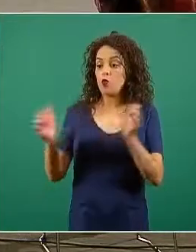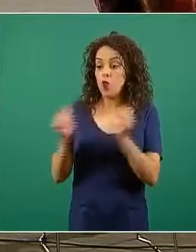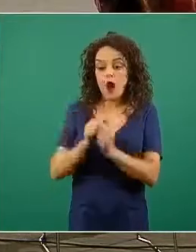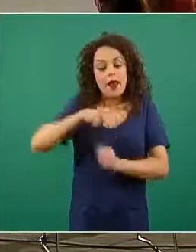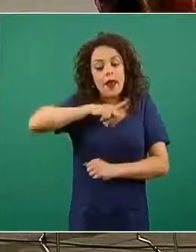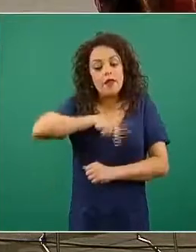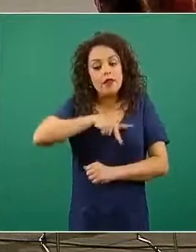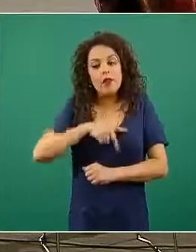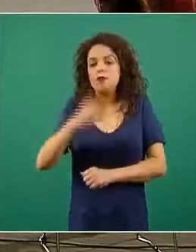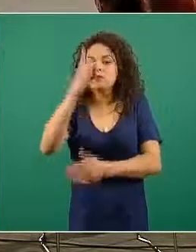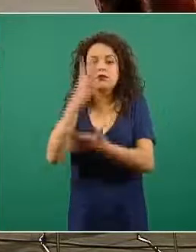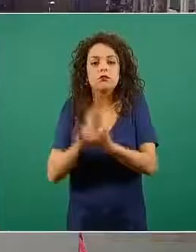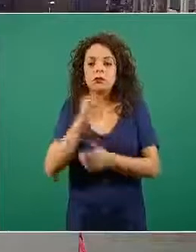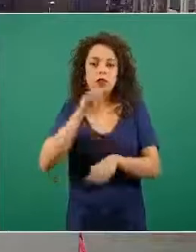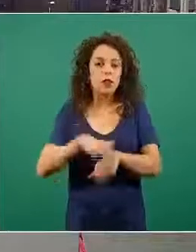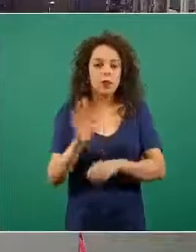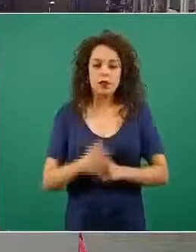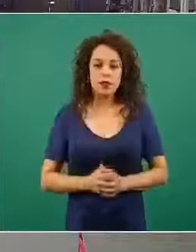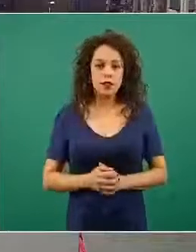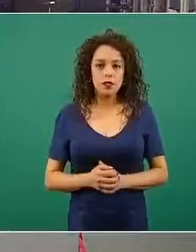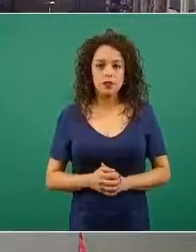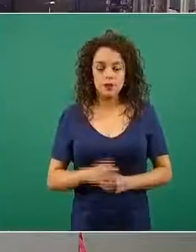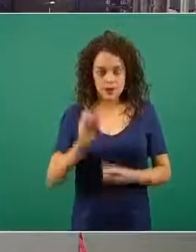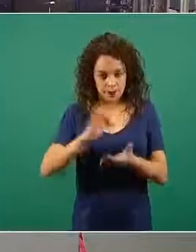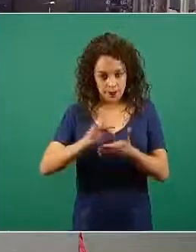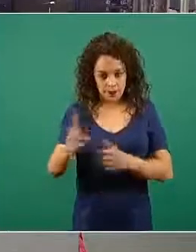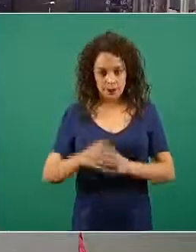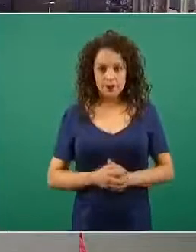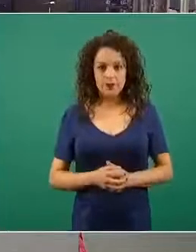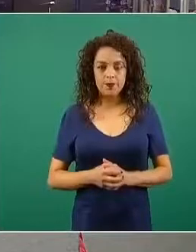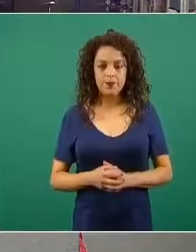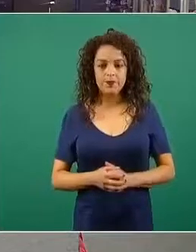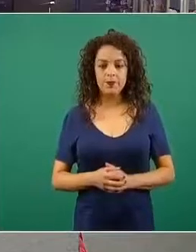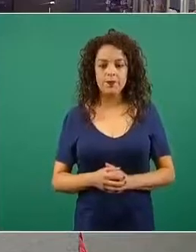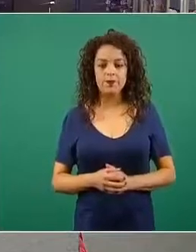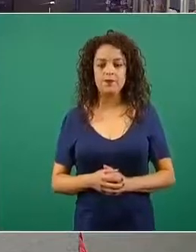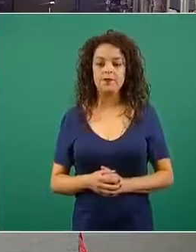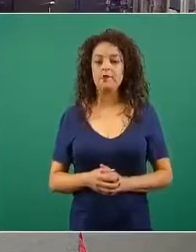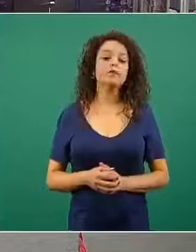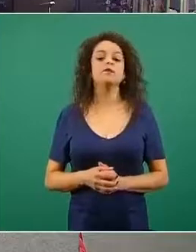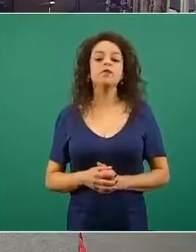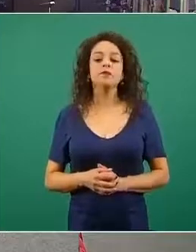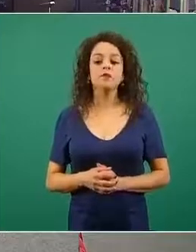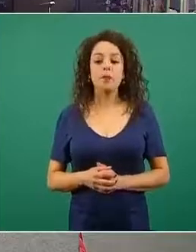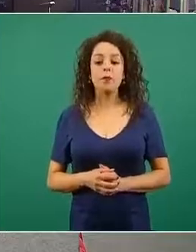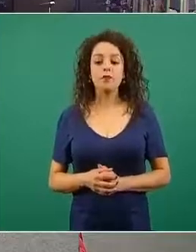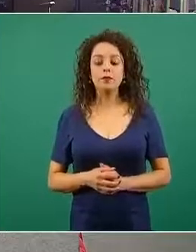el virus SARS-CoV-2. Por favor.